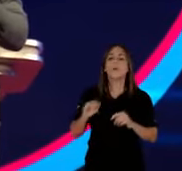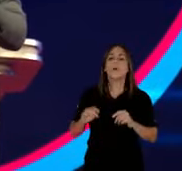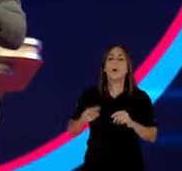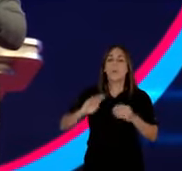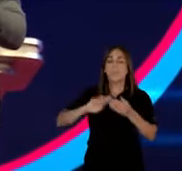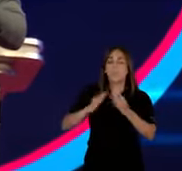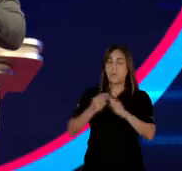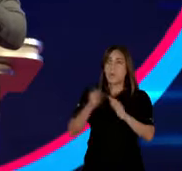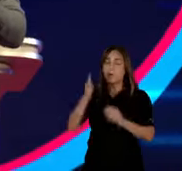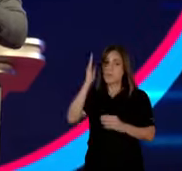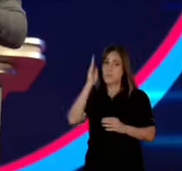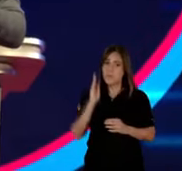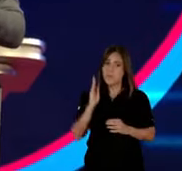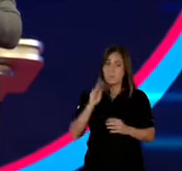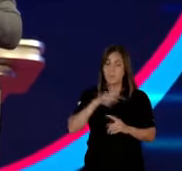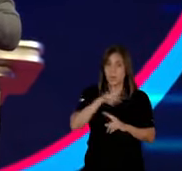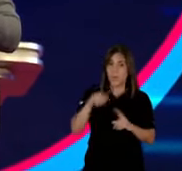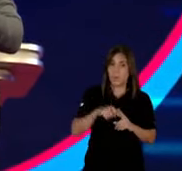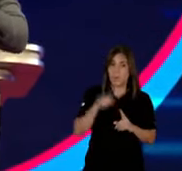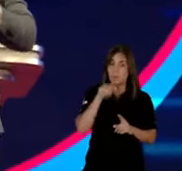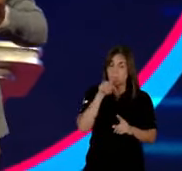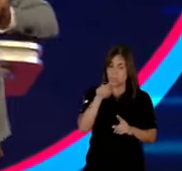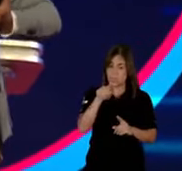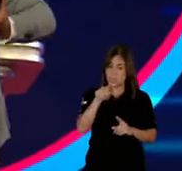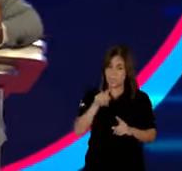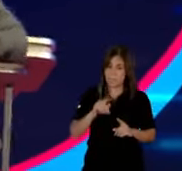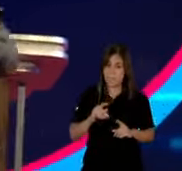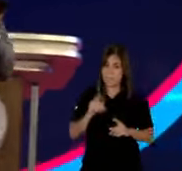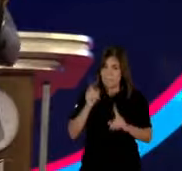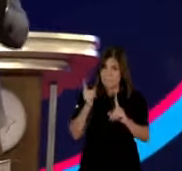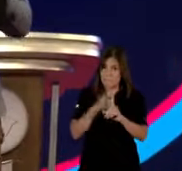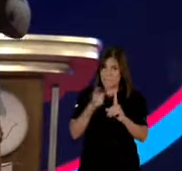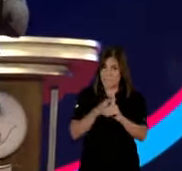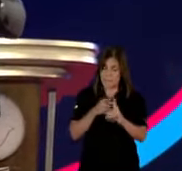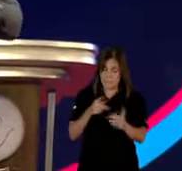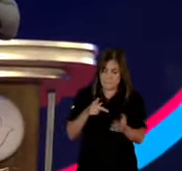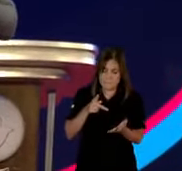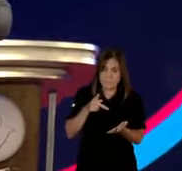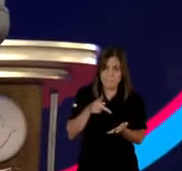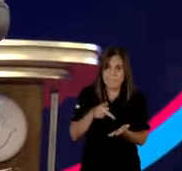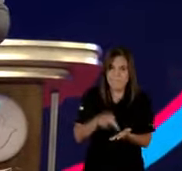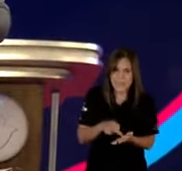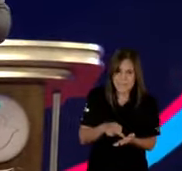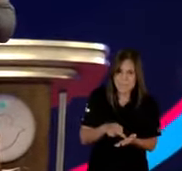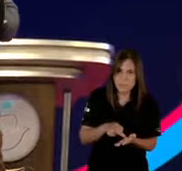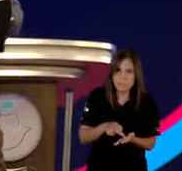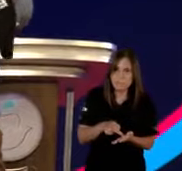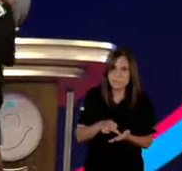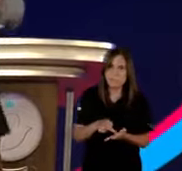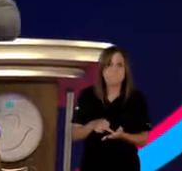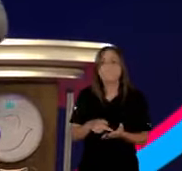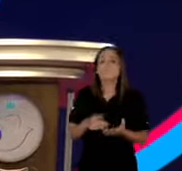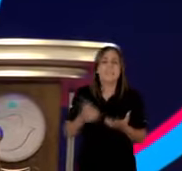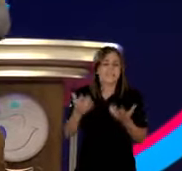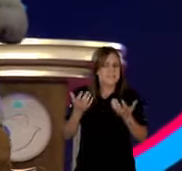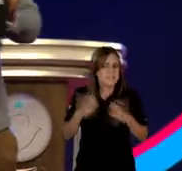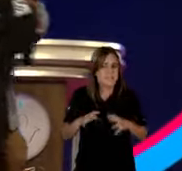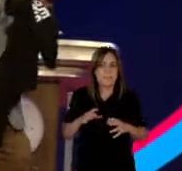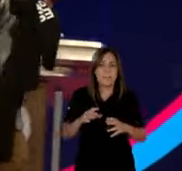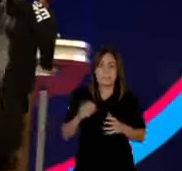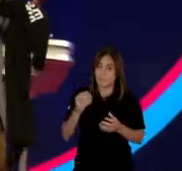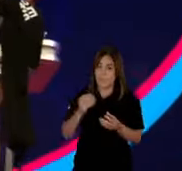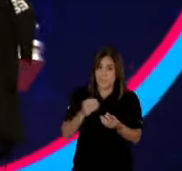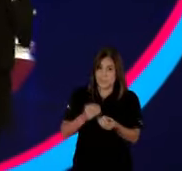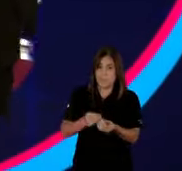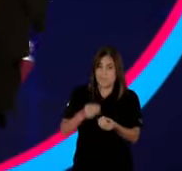se llama el depósito, diga conmigo: depósito. Ya usted metió el pie en el agua. Lo restante lo va a hacer